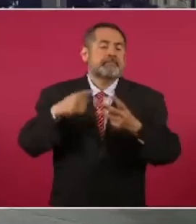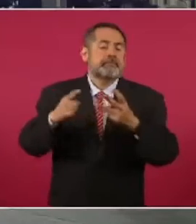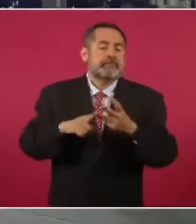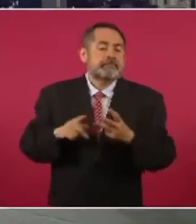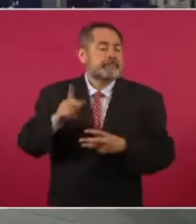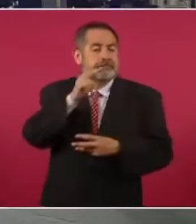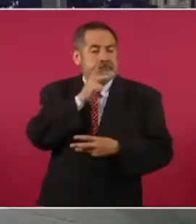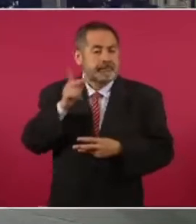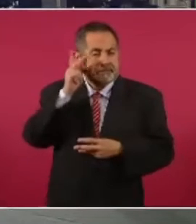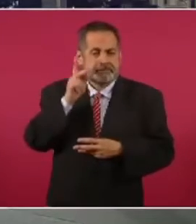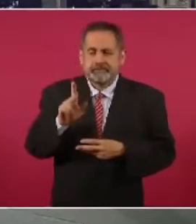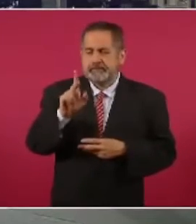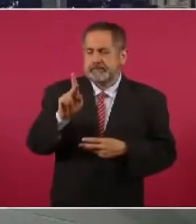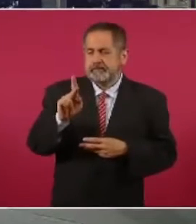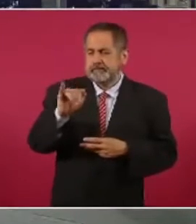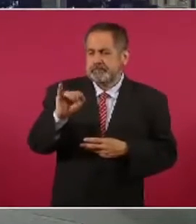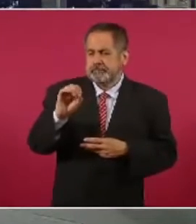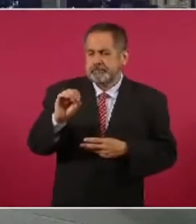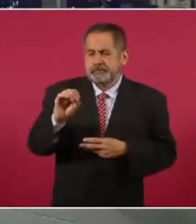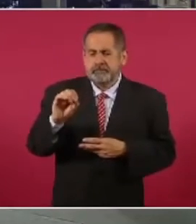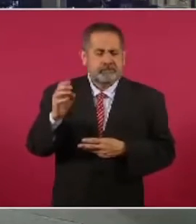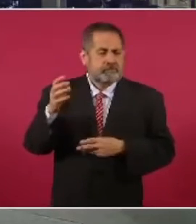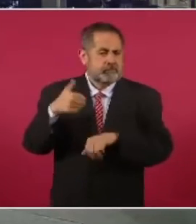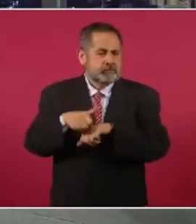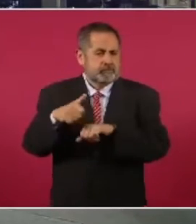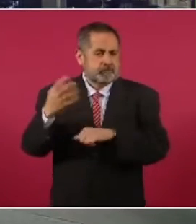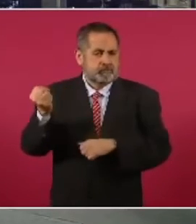Pío IX